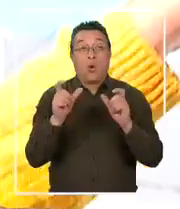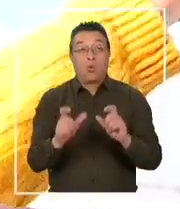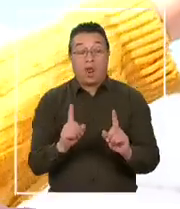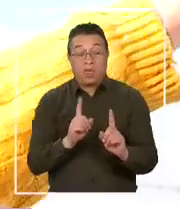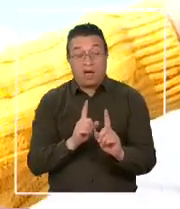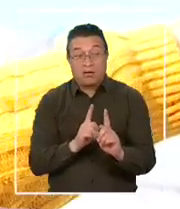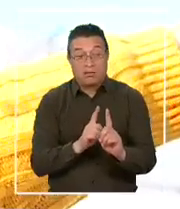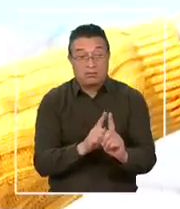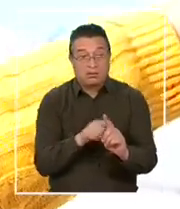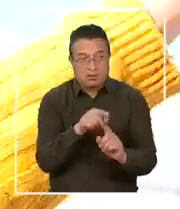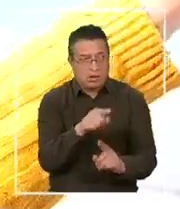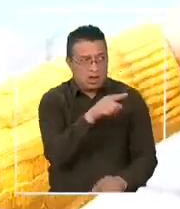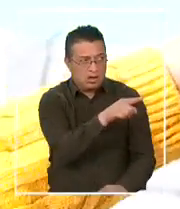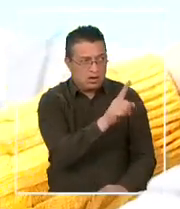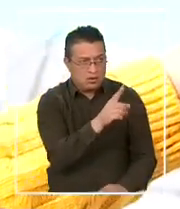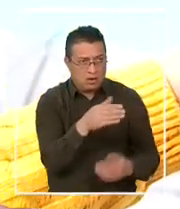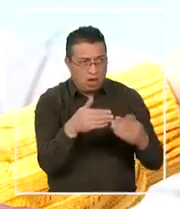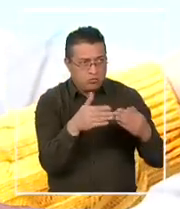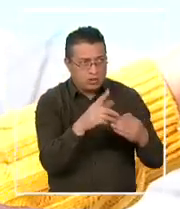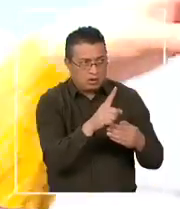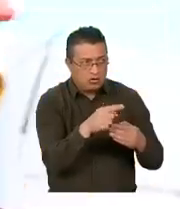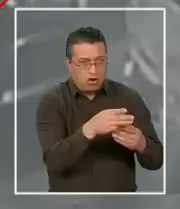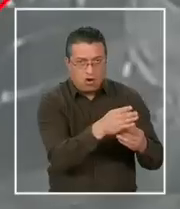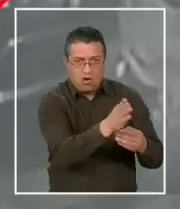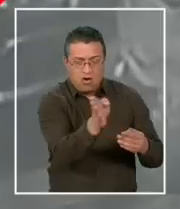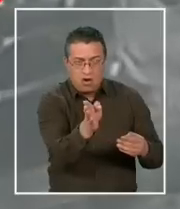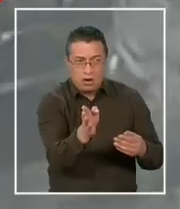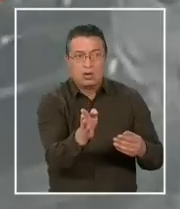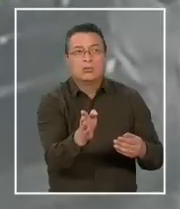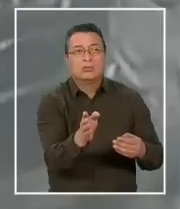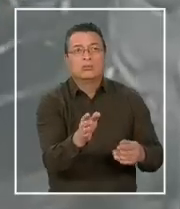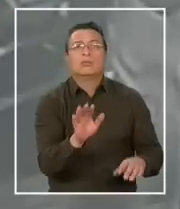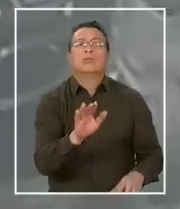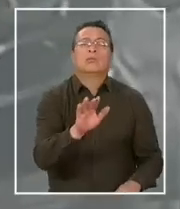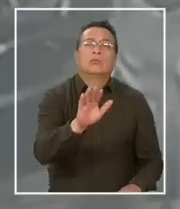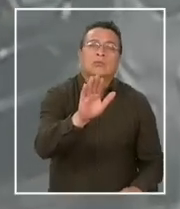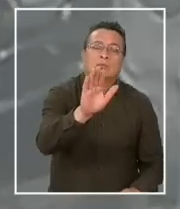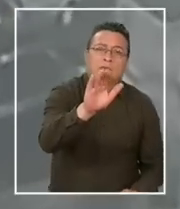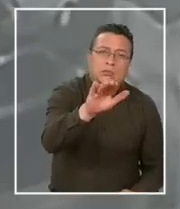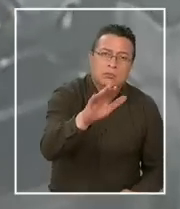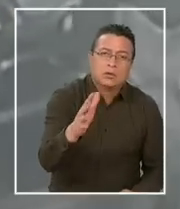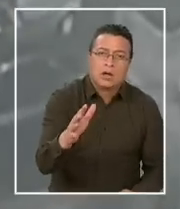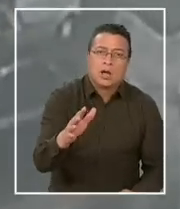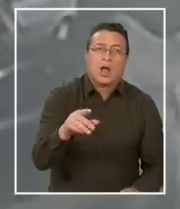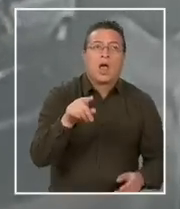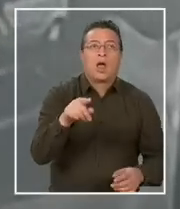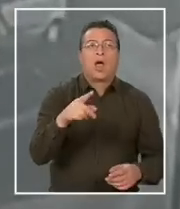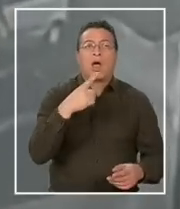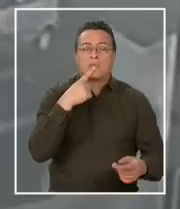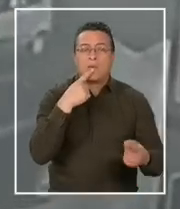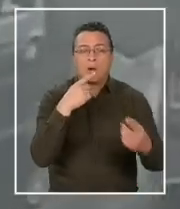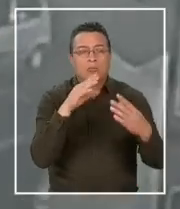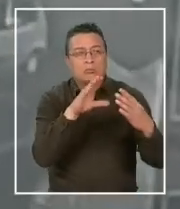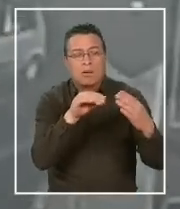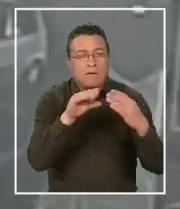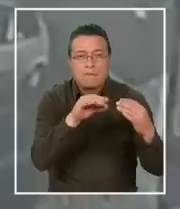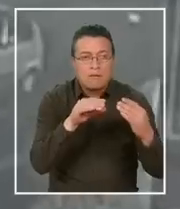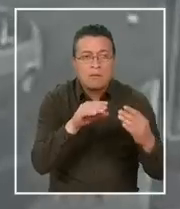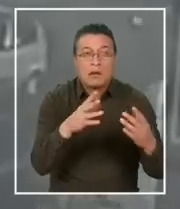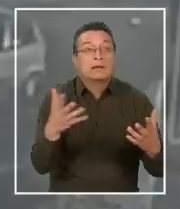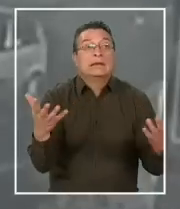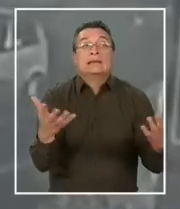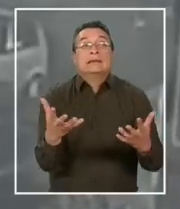que no se dirige hacia la puerta del edificio, se dirige hacia esta persona. Tienen un cruce de palabras que